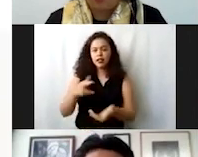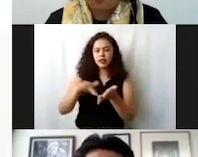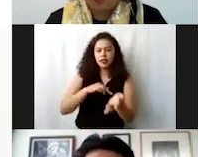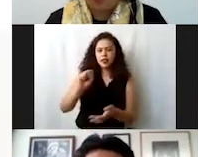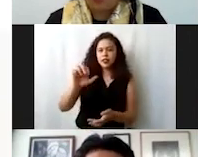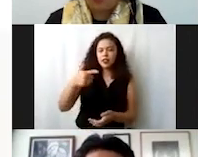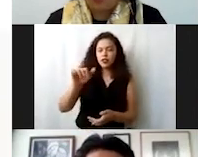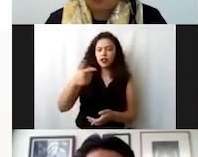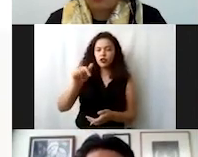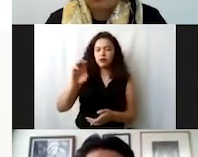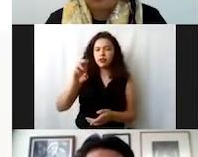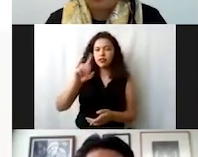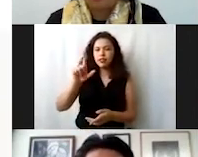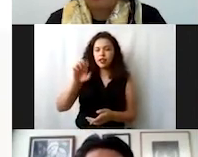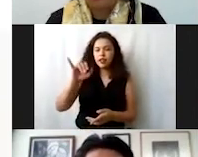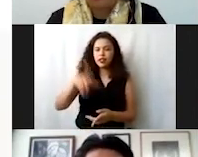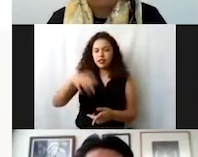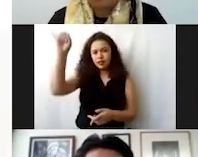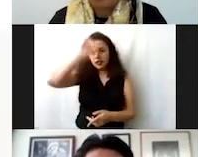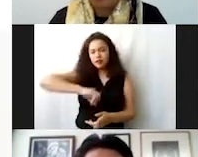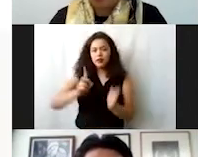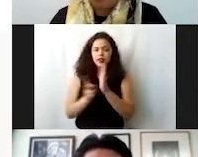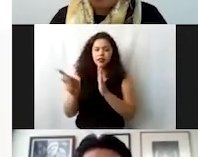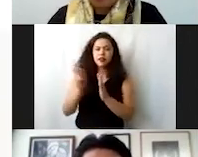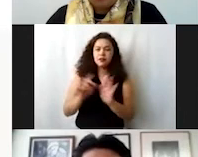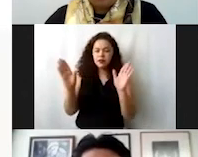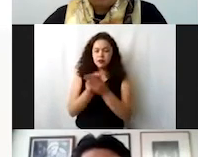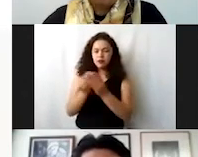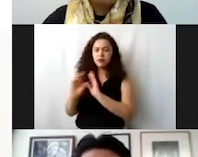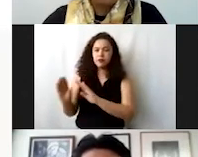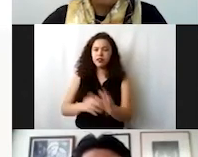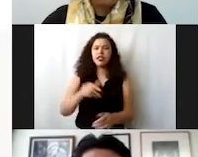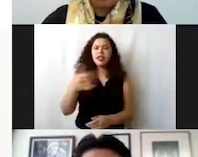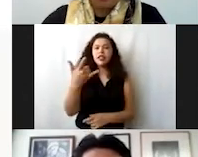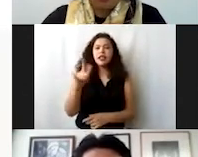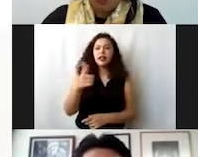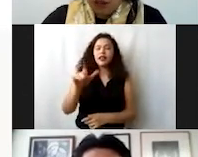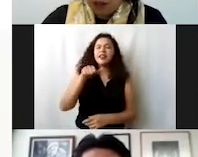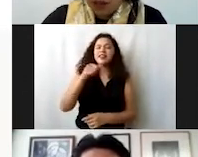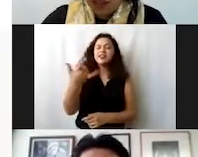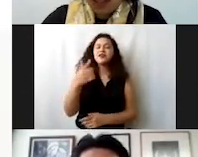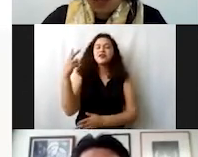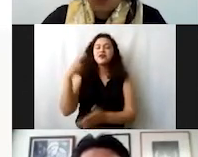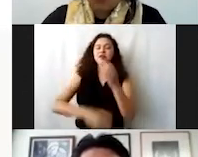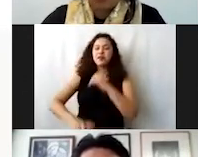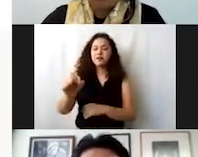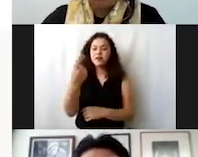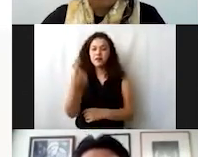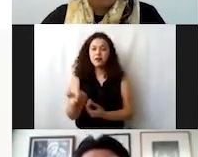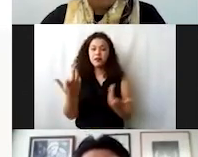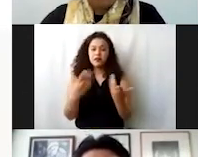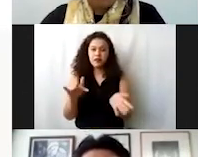de Desarrollo de Capacitación, el 16 de junio del 2020. Contador, este agradecimiento también se lo vamos a hacer llegar a su